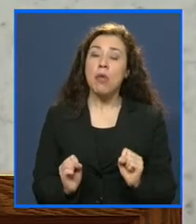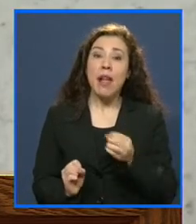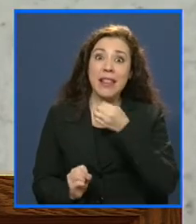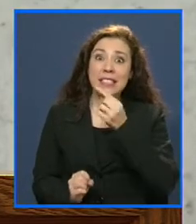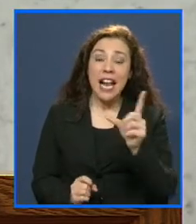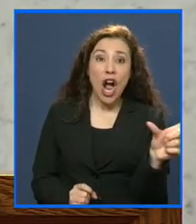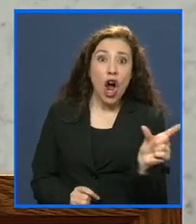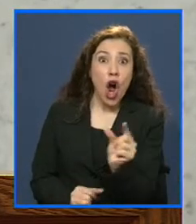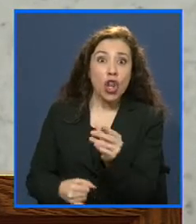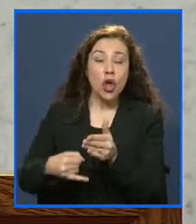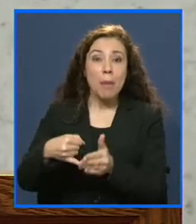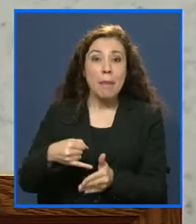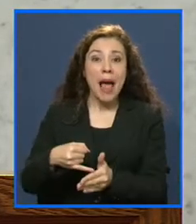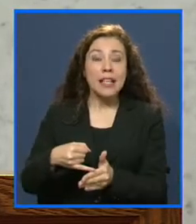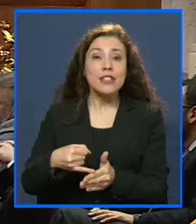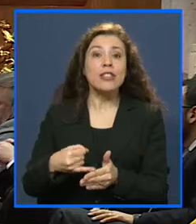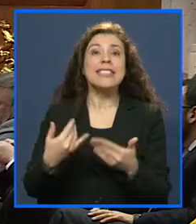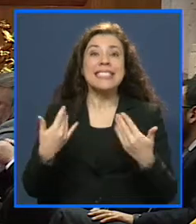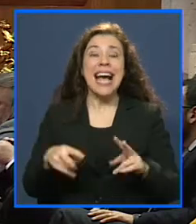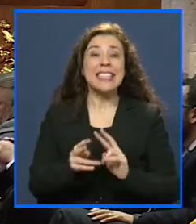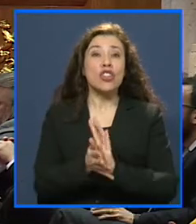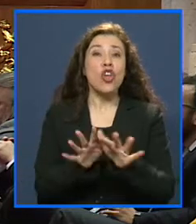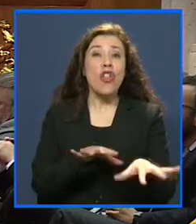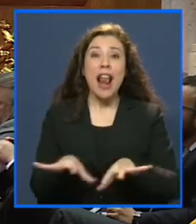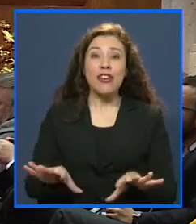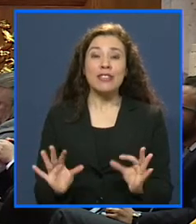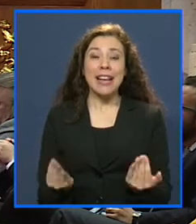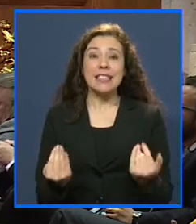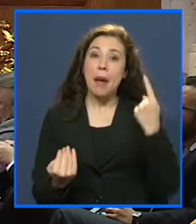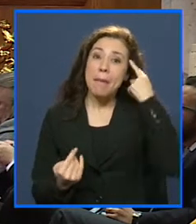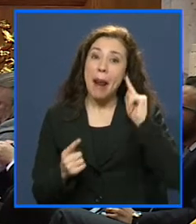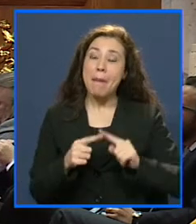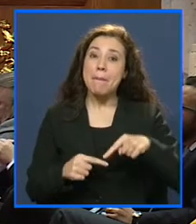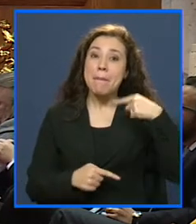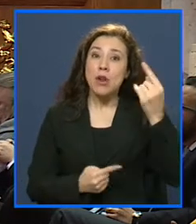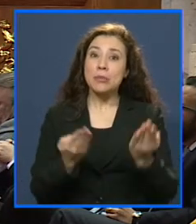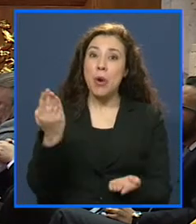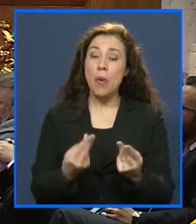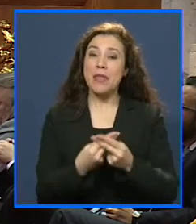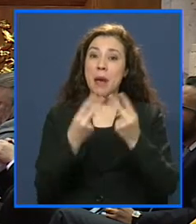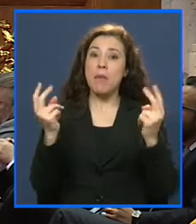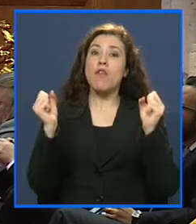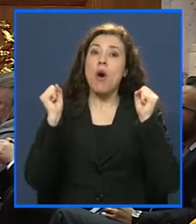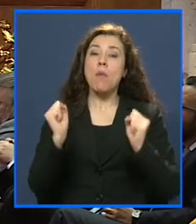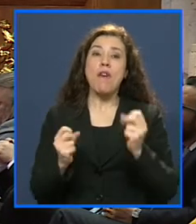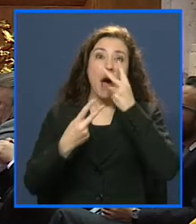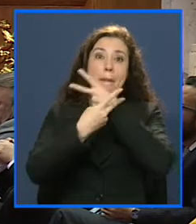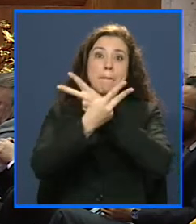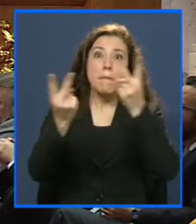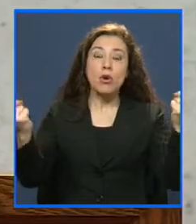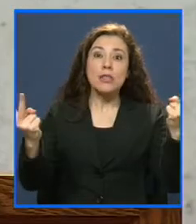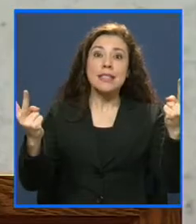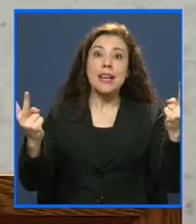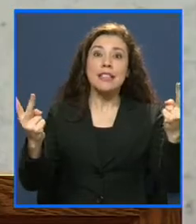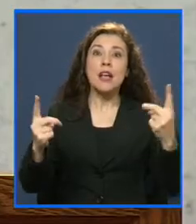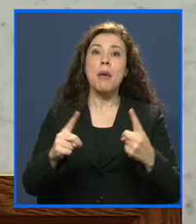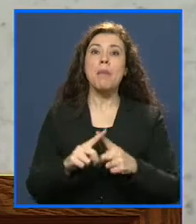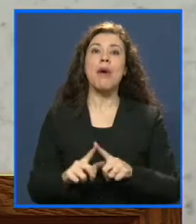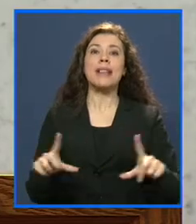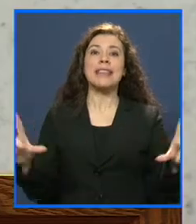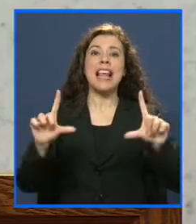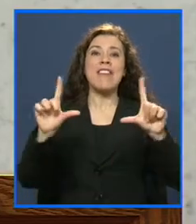breve plazo estarán dadas todas las condiciones para que la próxima cuenta pública pueda transmitirse por una señal nacional